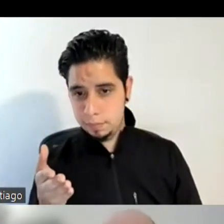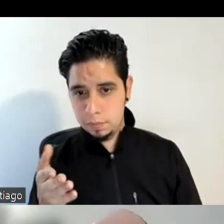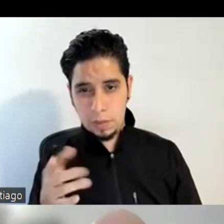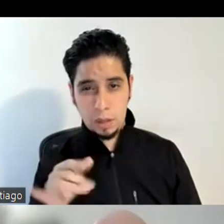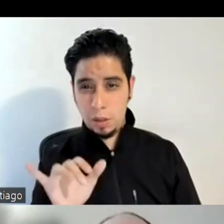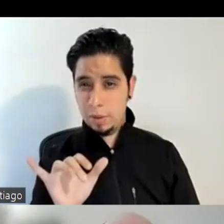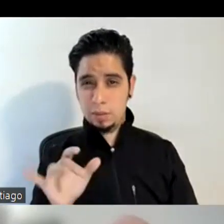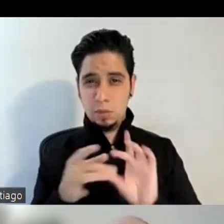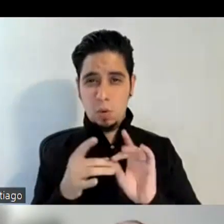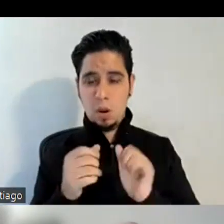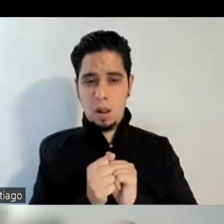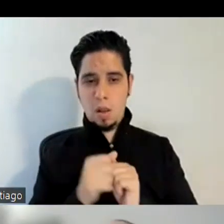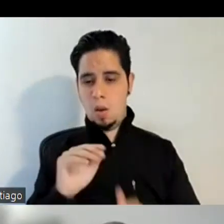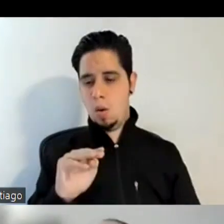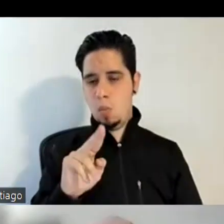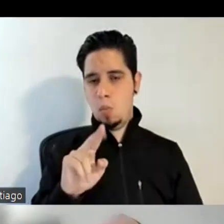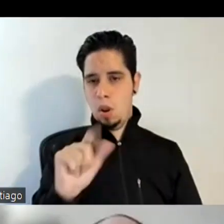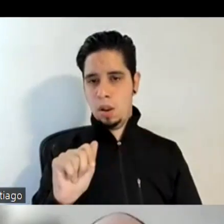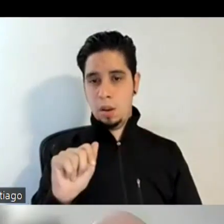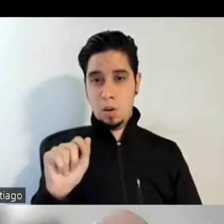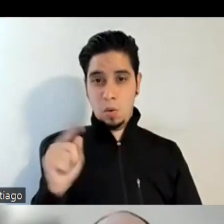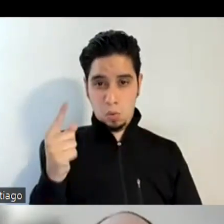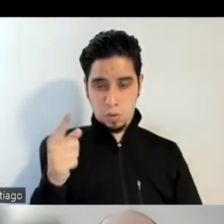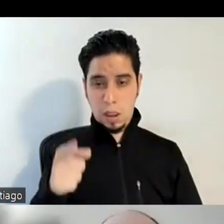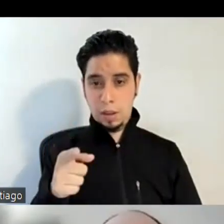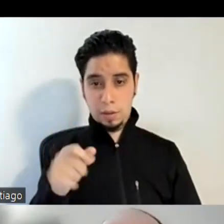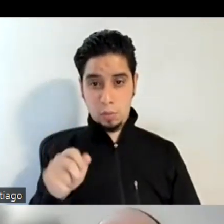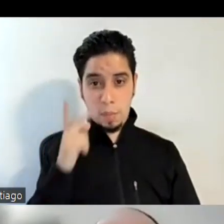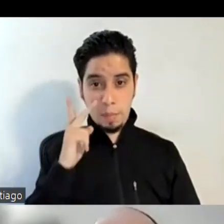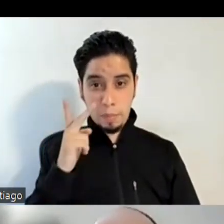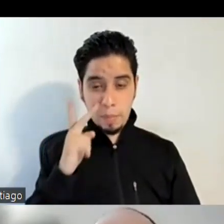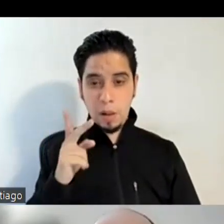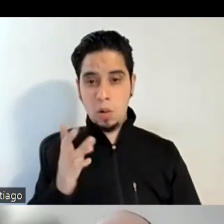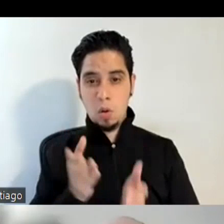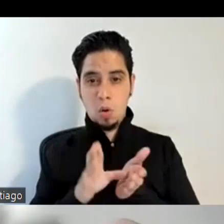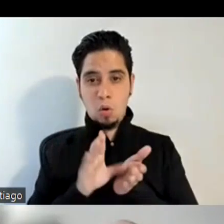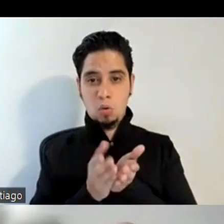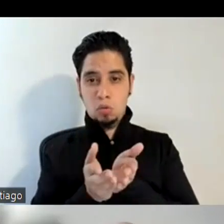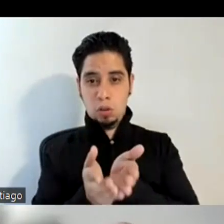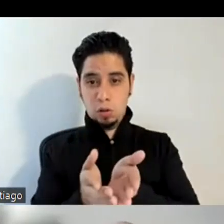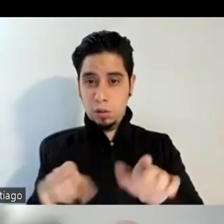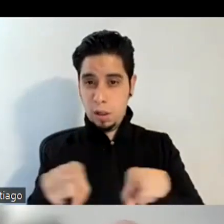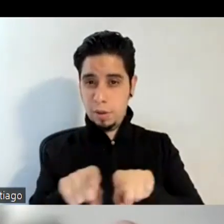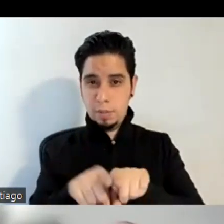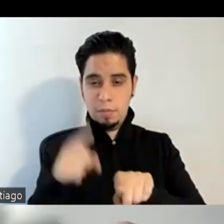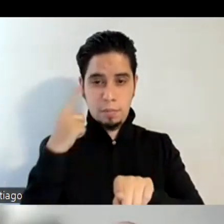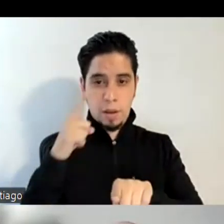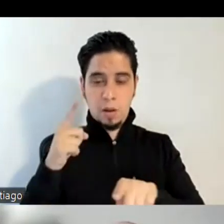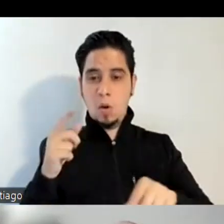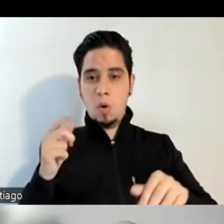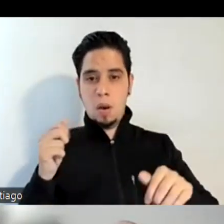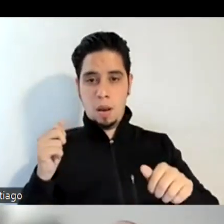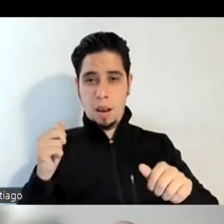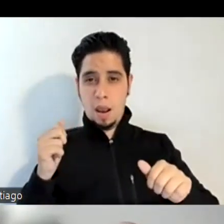muelle 1. Y es bello porque allí se van los cruceros. Y es, ahora digo, no solo para el público, para los actores. Ellos están en escena y de